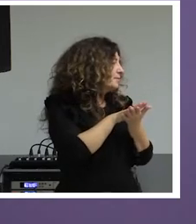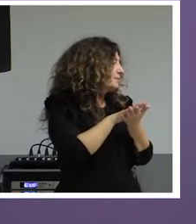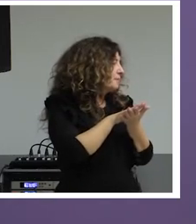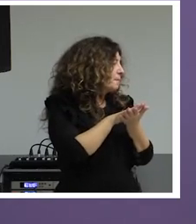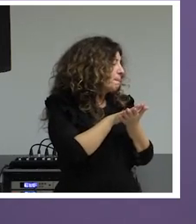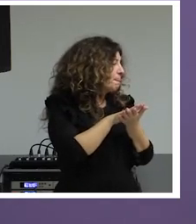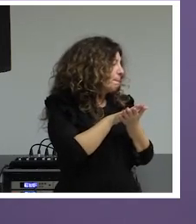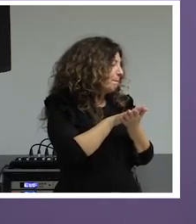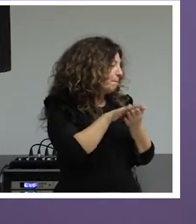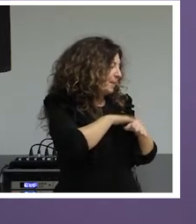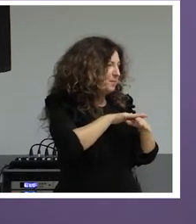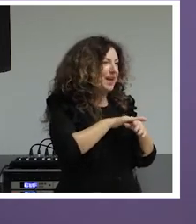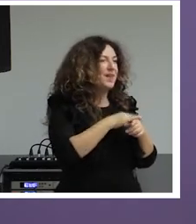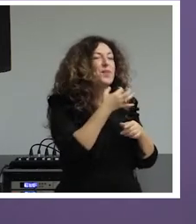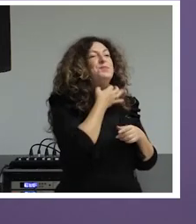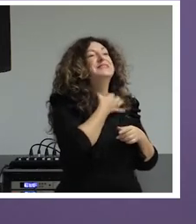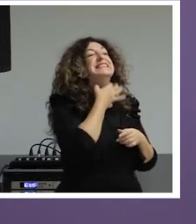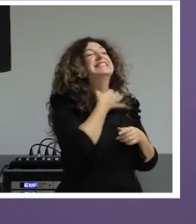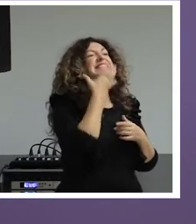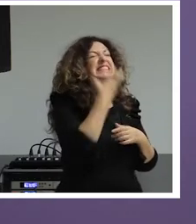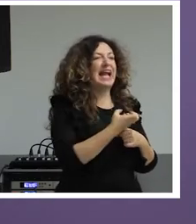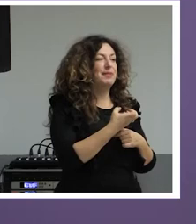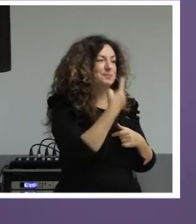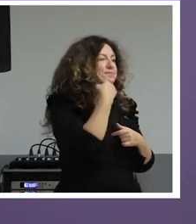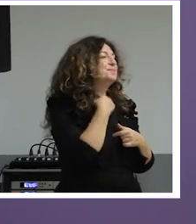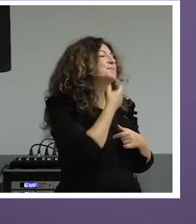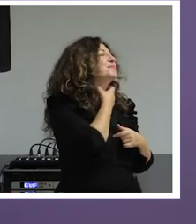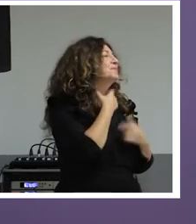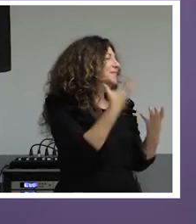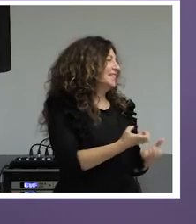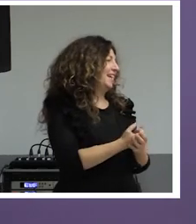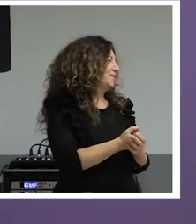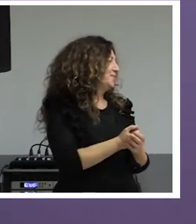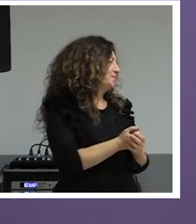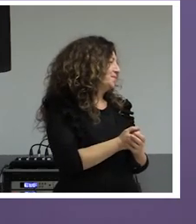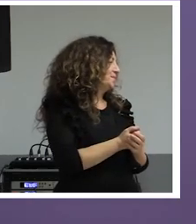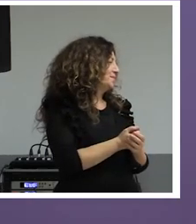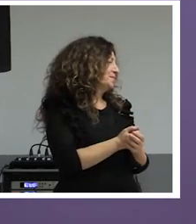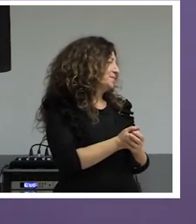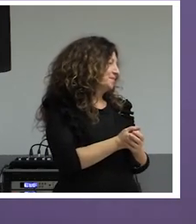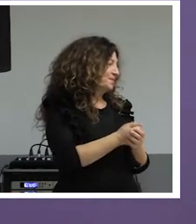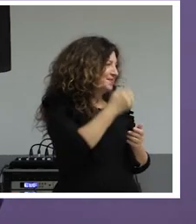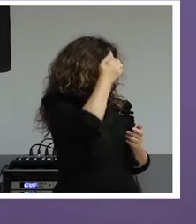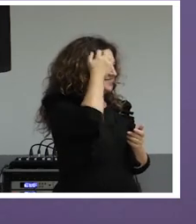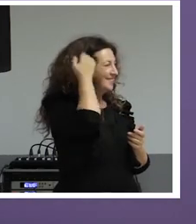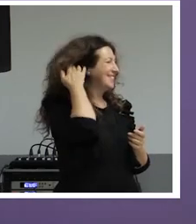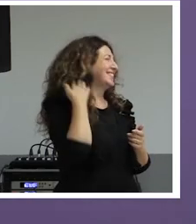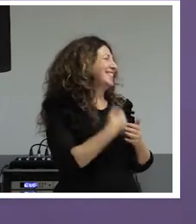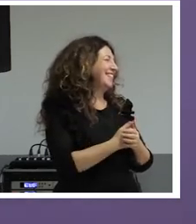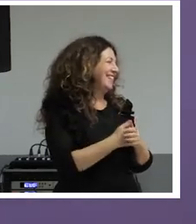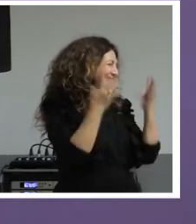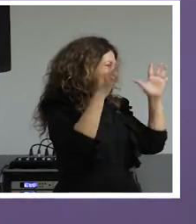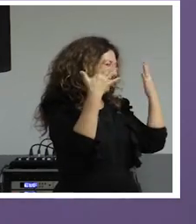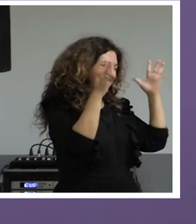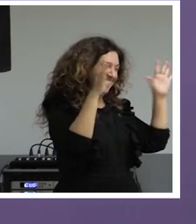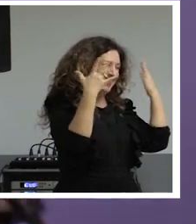descentralizar que tengan más capacidad para poder gestionar sus propios distritos el otro día hablando con un